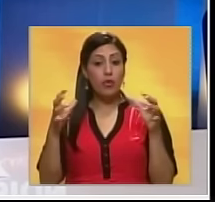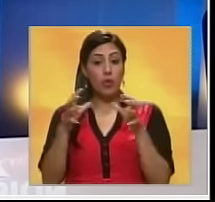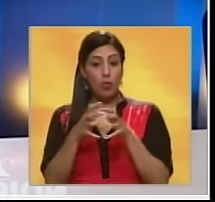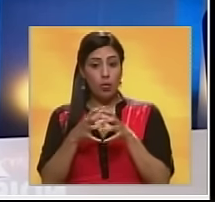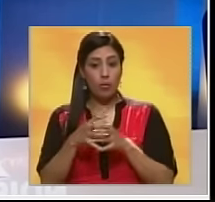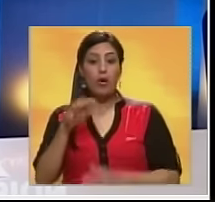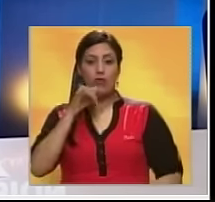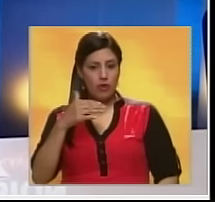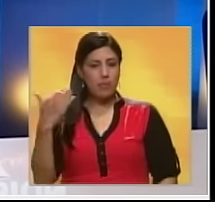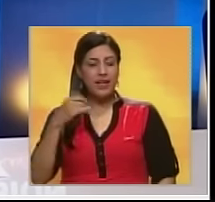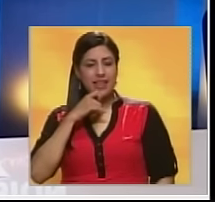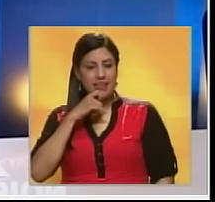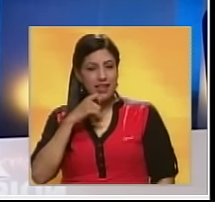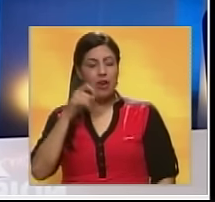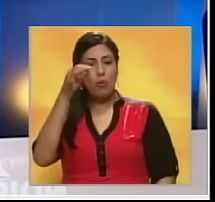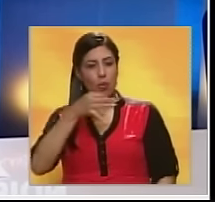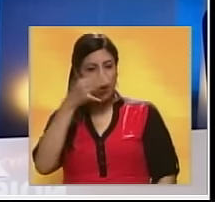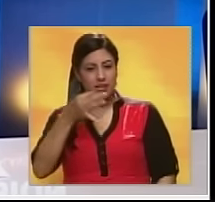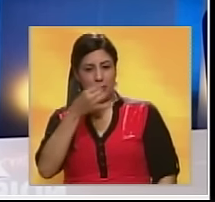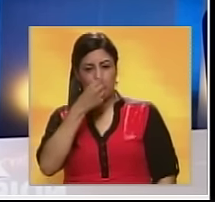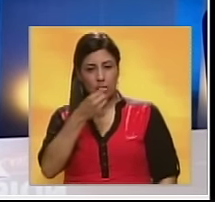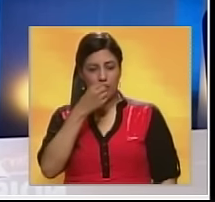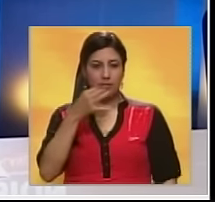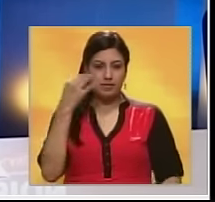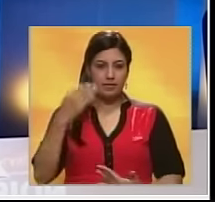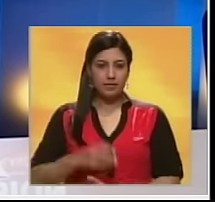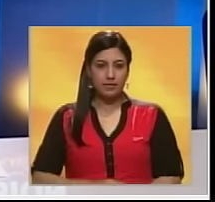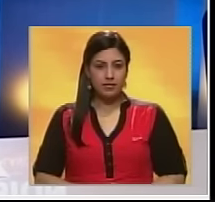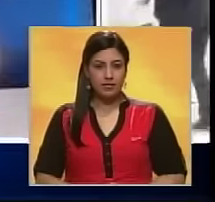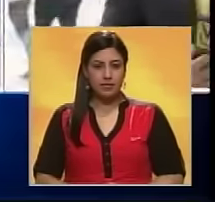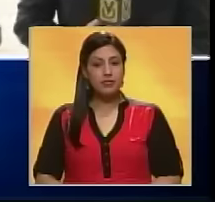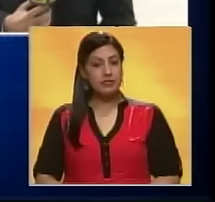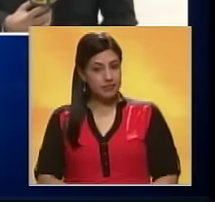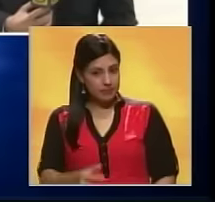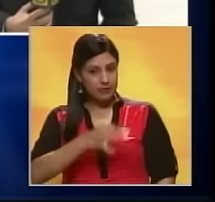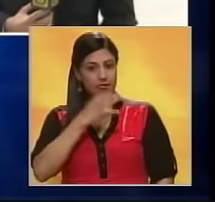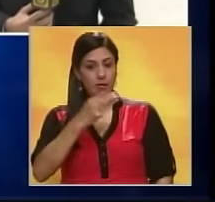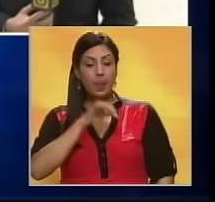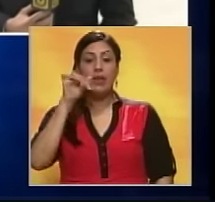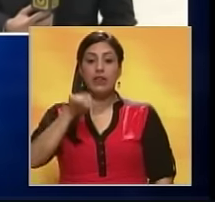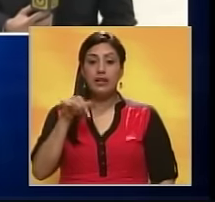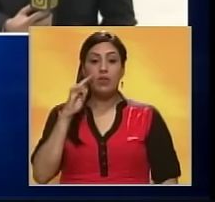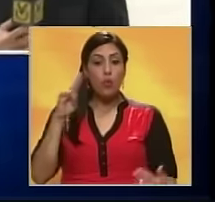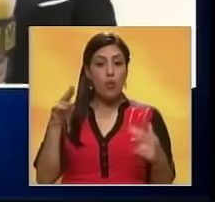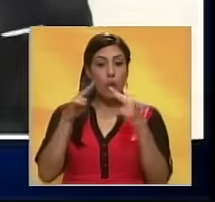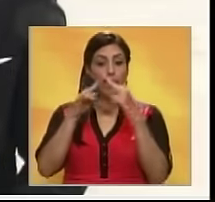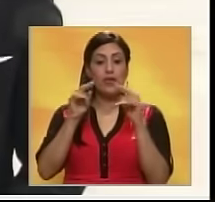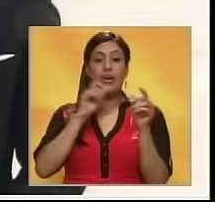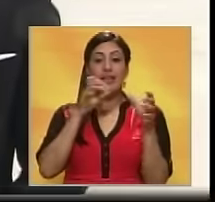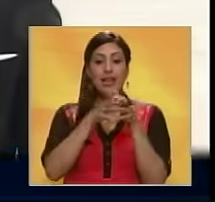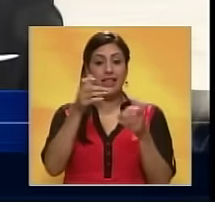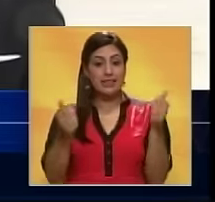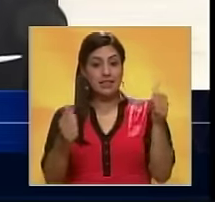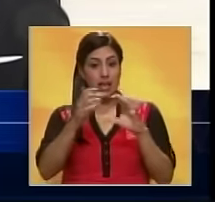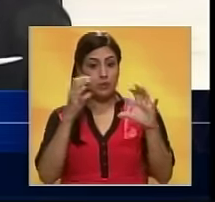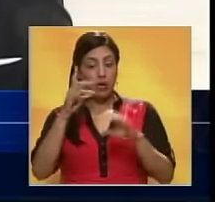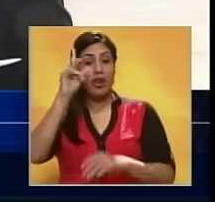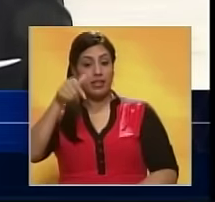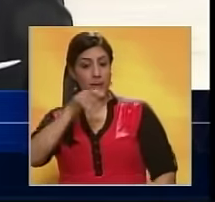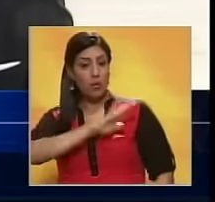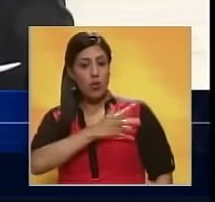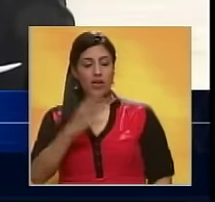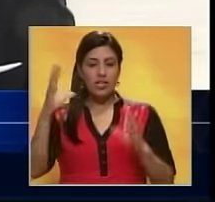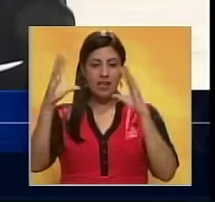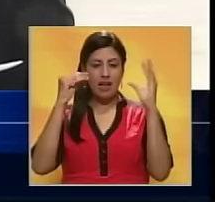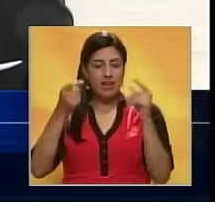sector. Euclides Sotillo nos amplía. Buenas tardes, Euclides. Así es, buenas tardes. En este encuentro entre los transportistas y los